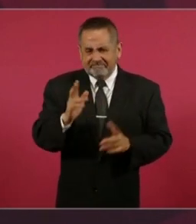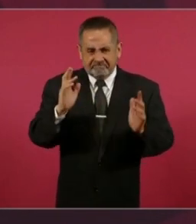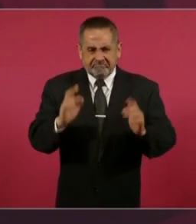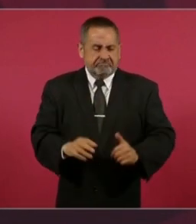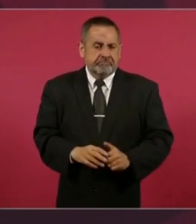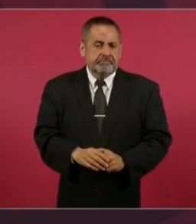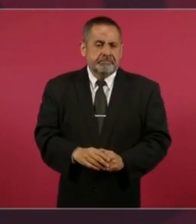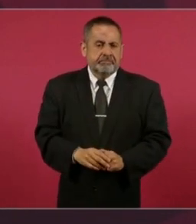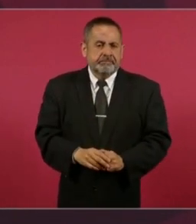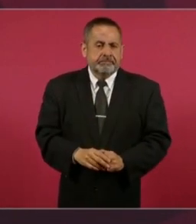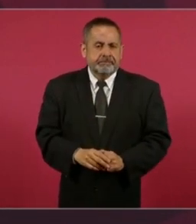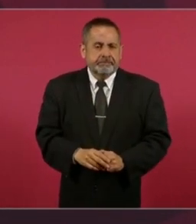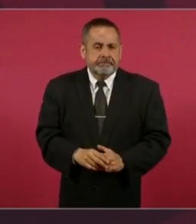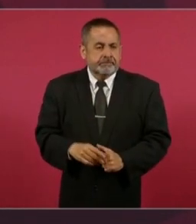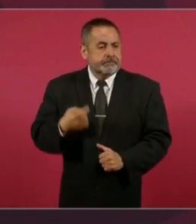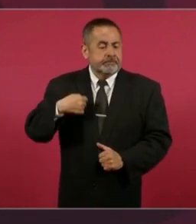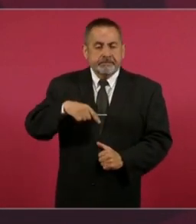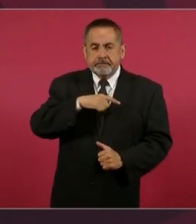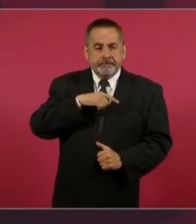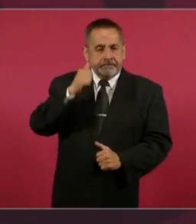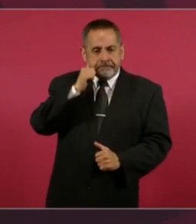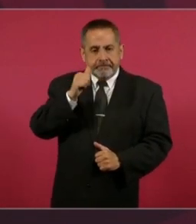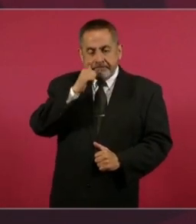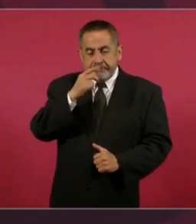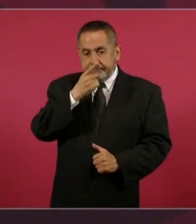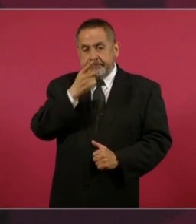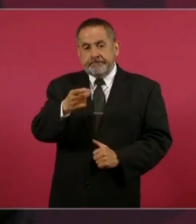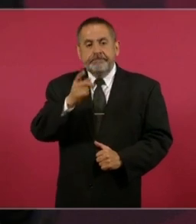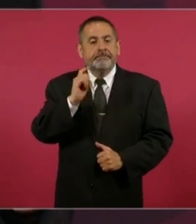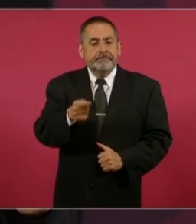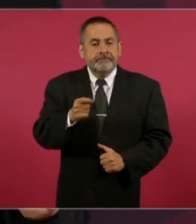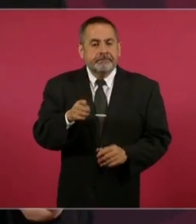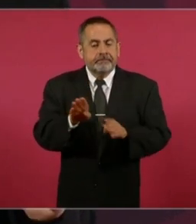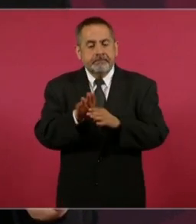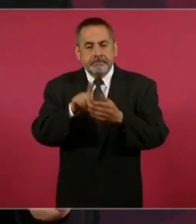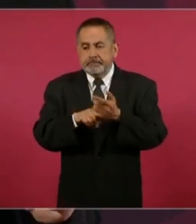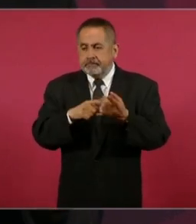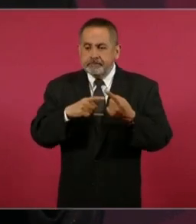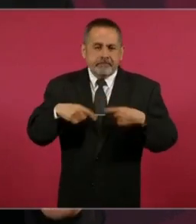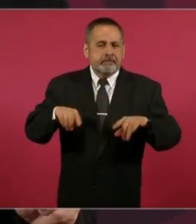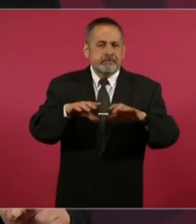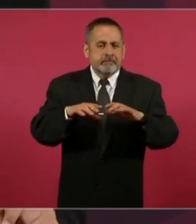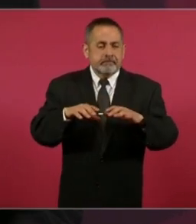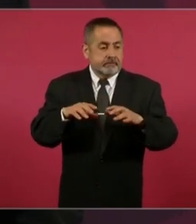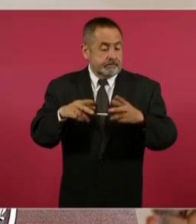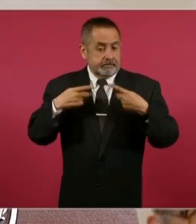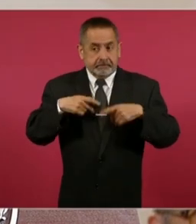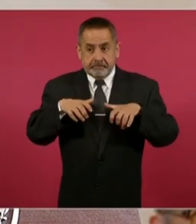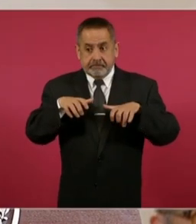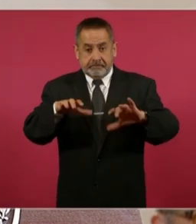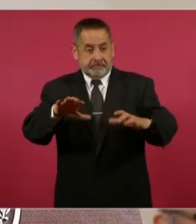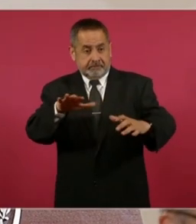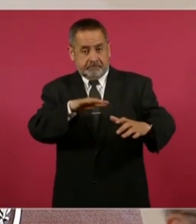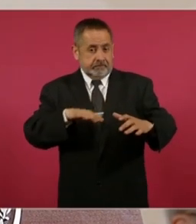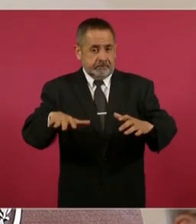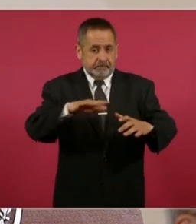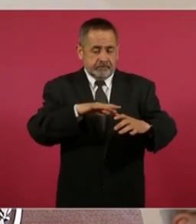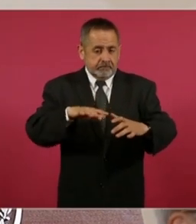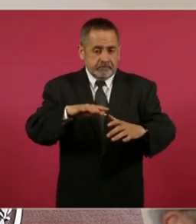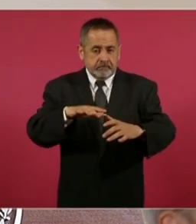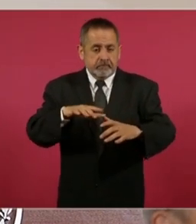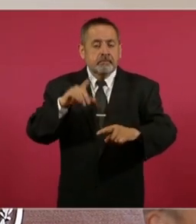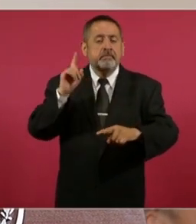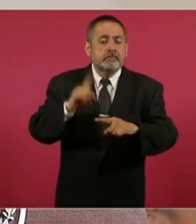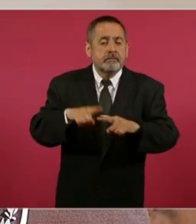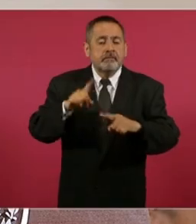principio sostuvimos que la seguridad del pueblo es responsabilidad